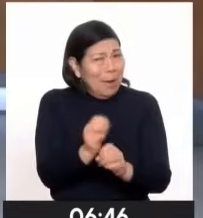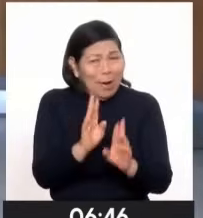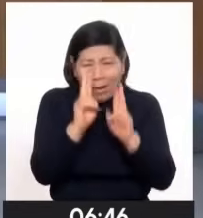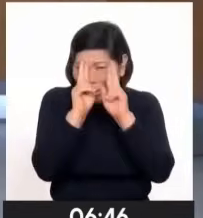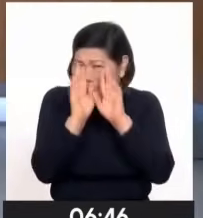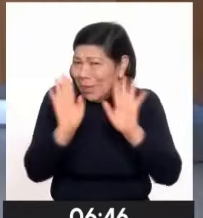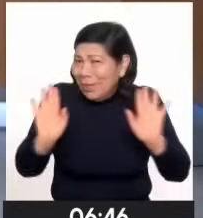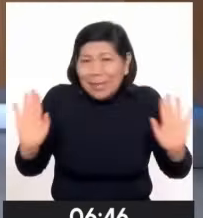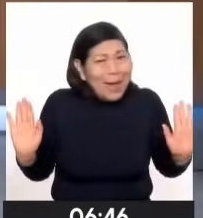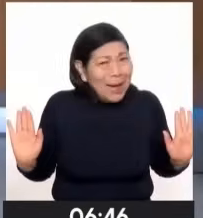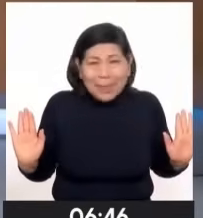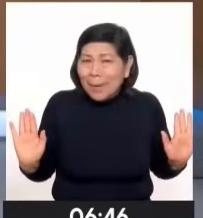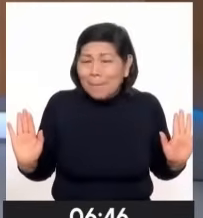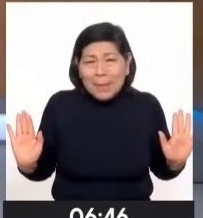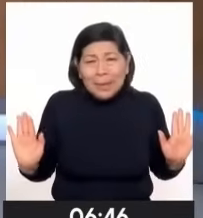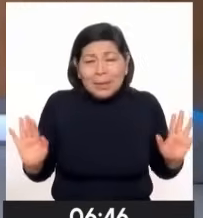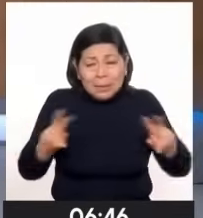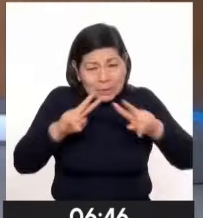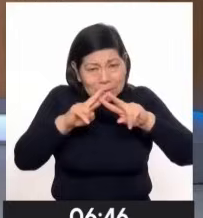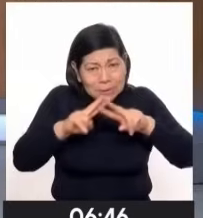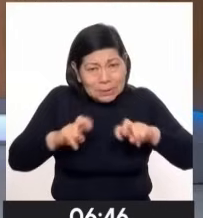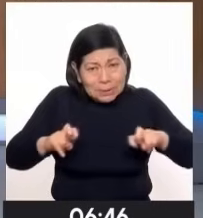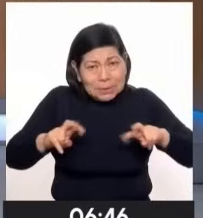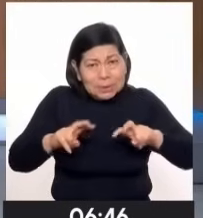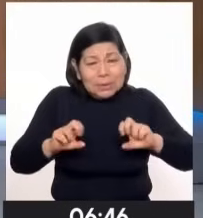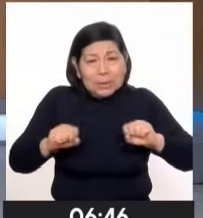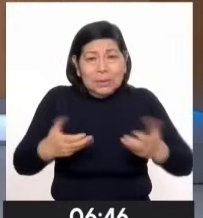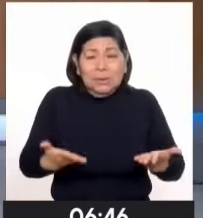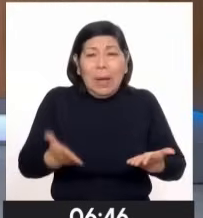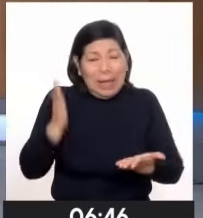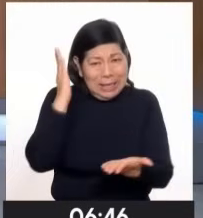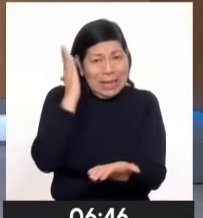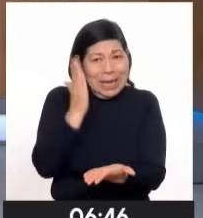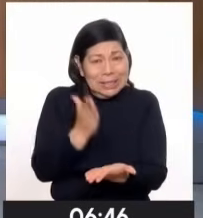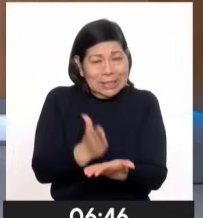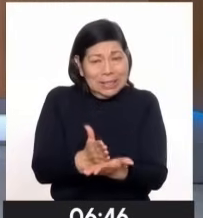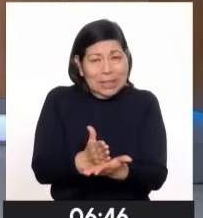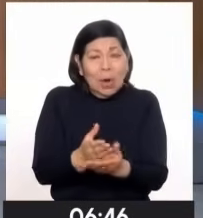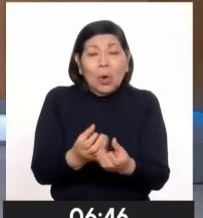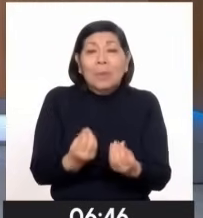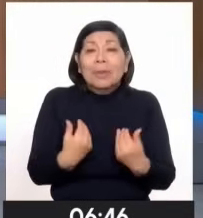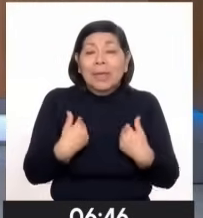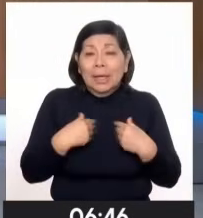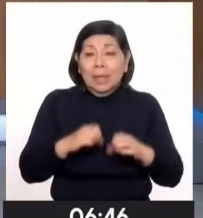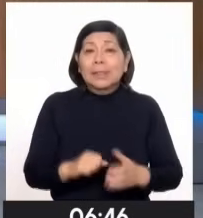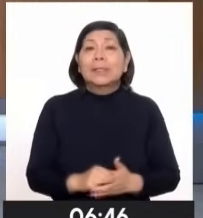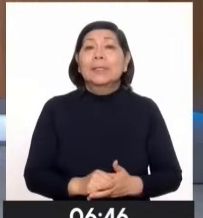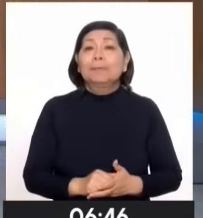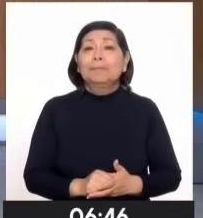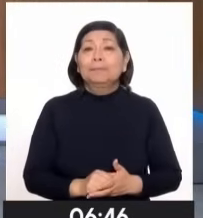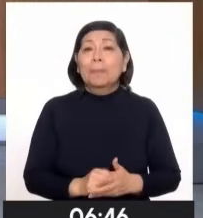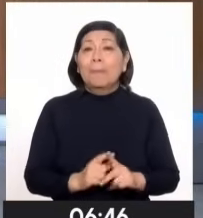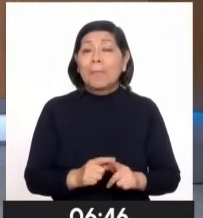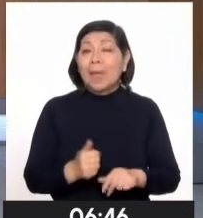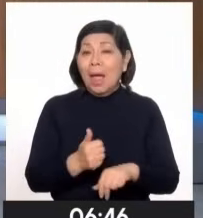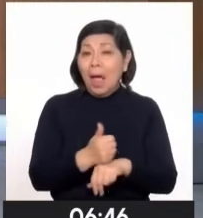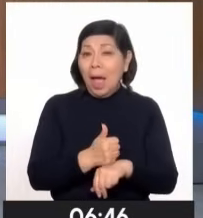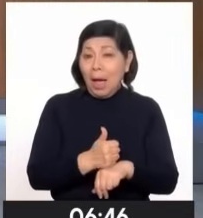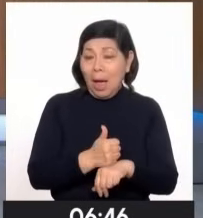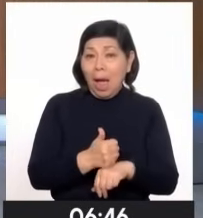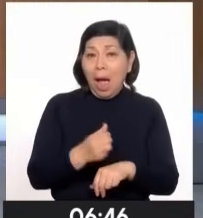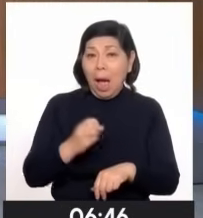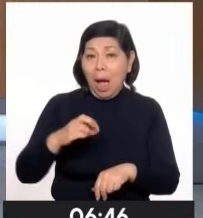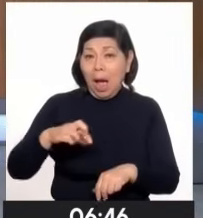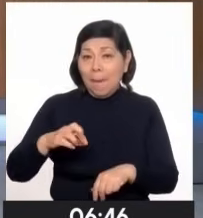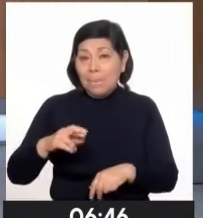no esperemos que haya una investigación Y por supuesto una sanción como debe ser a propósito del ocurrido en apurimac vamos con nuestro